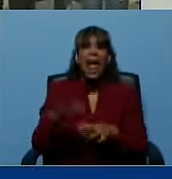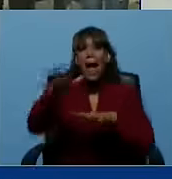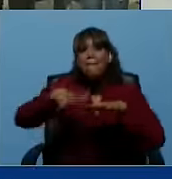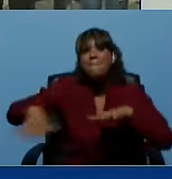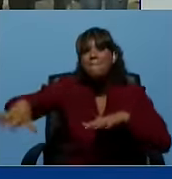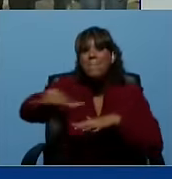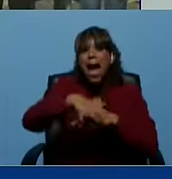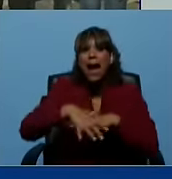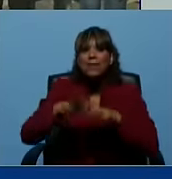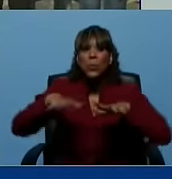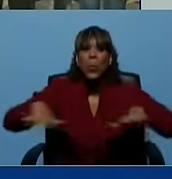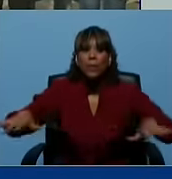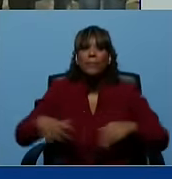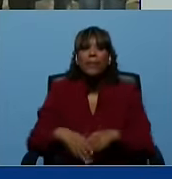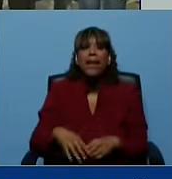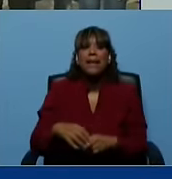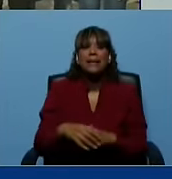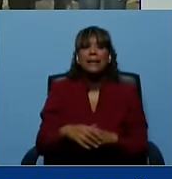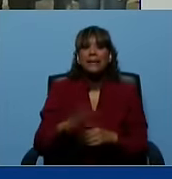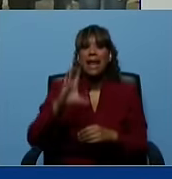Plaza Monumental de la CBG.